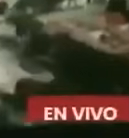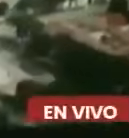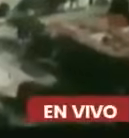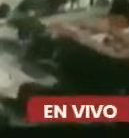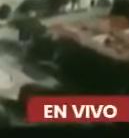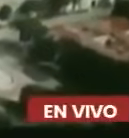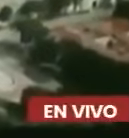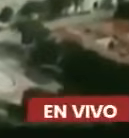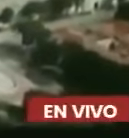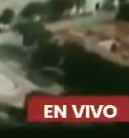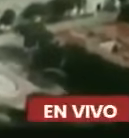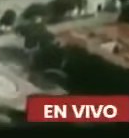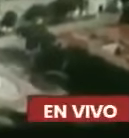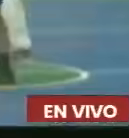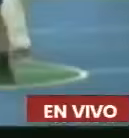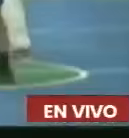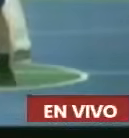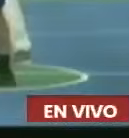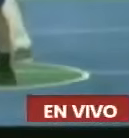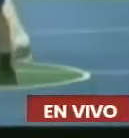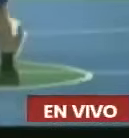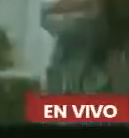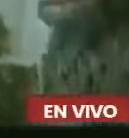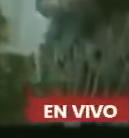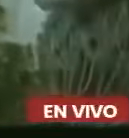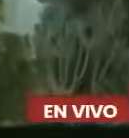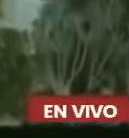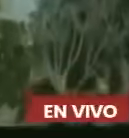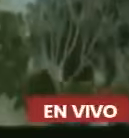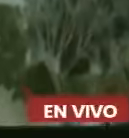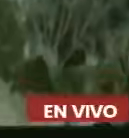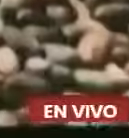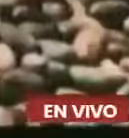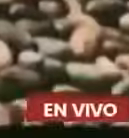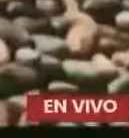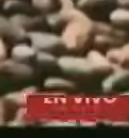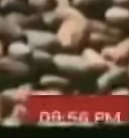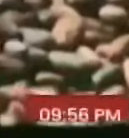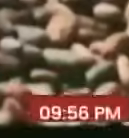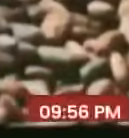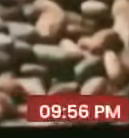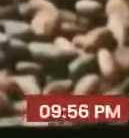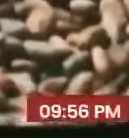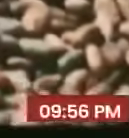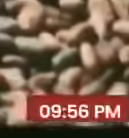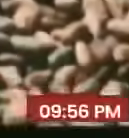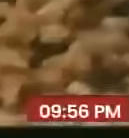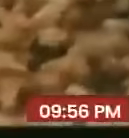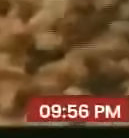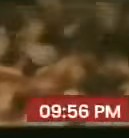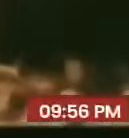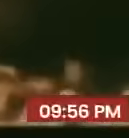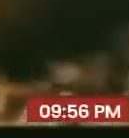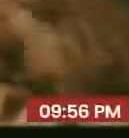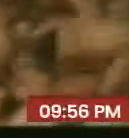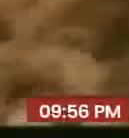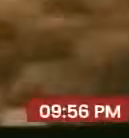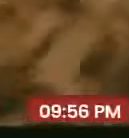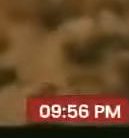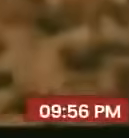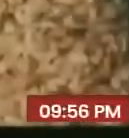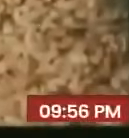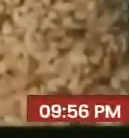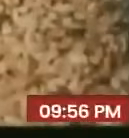nacional. Sus imponentes avenidas y espacios urbanos ratifican el carácter de la región aragüeña como bastión del